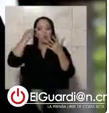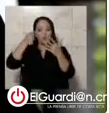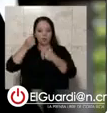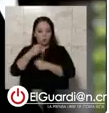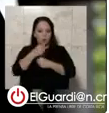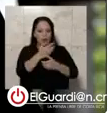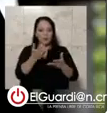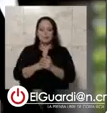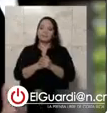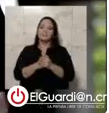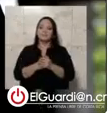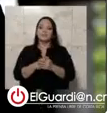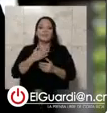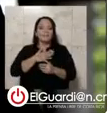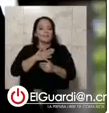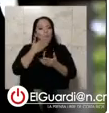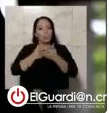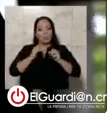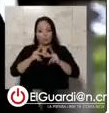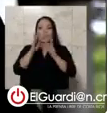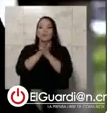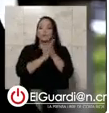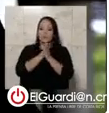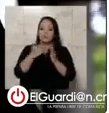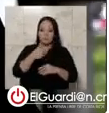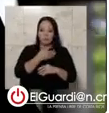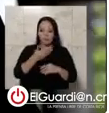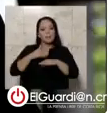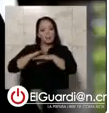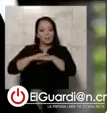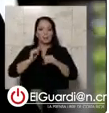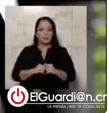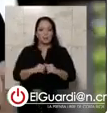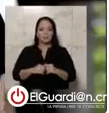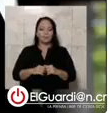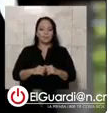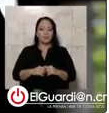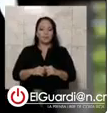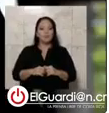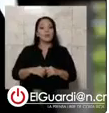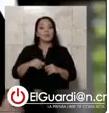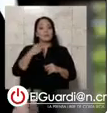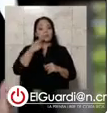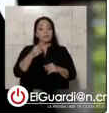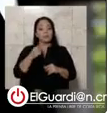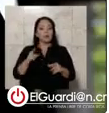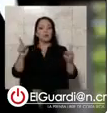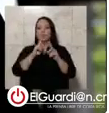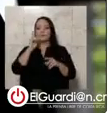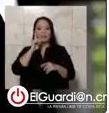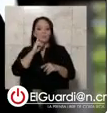locales. Me parece que es una buena oportunidad para aprovechar, señor presidente, si me lo permite, y desmentir que no se les ha dado nada a